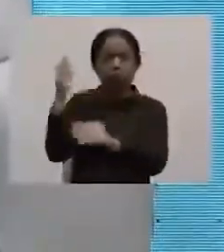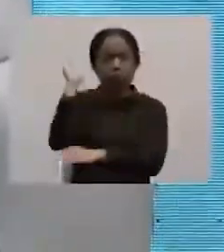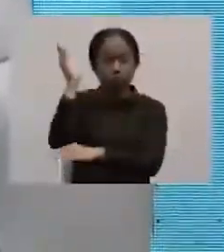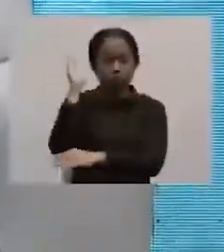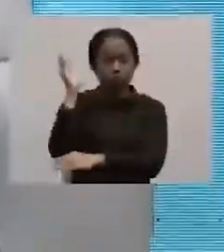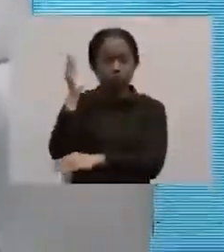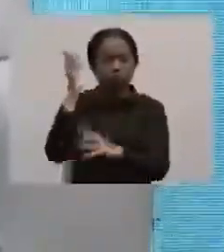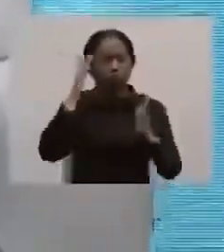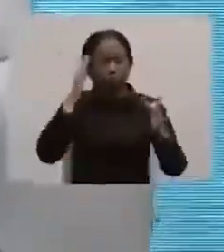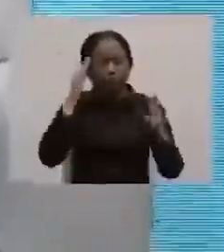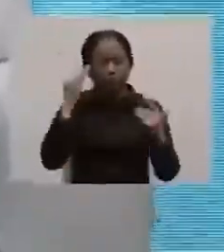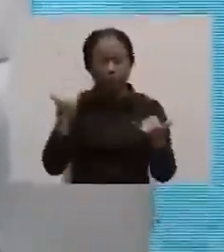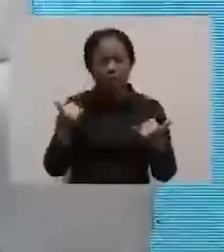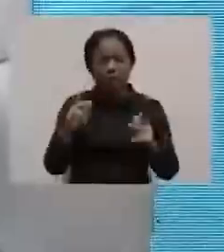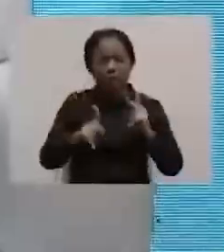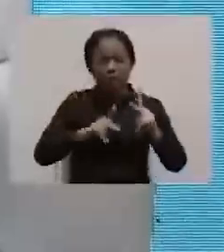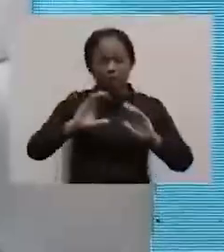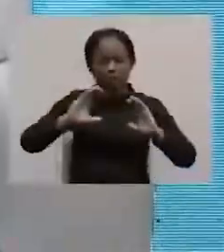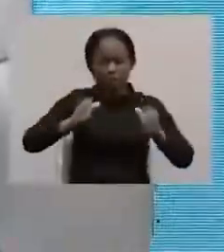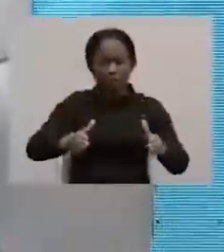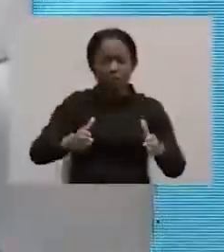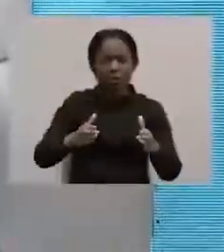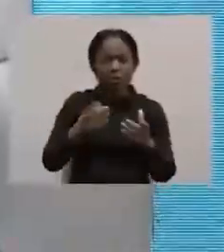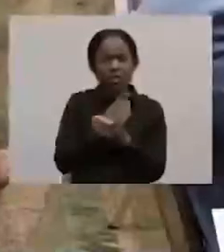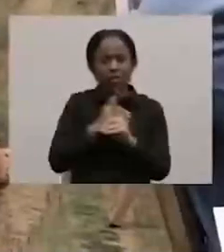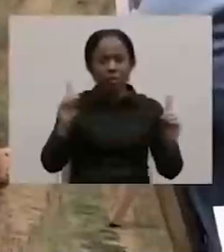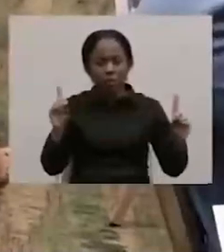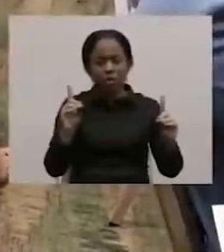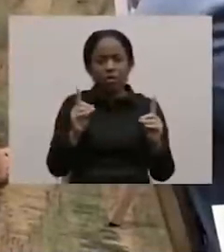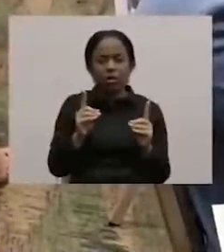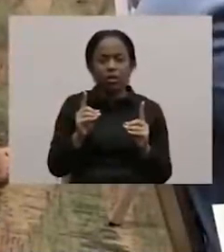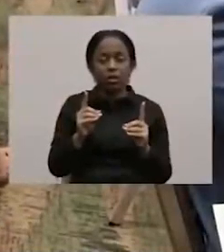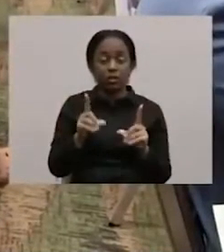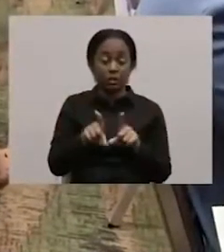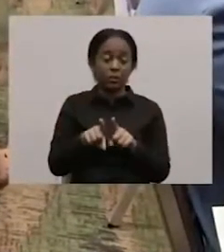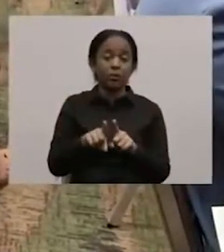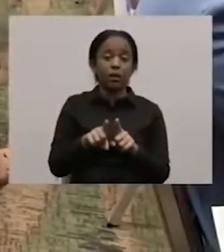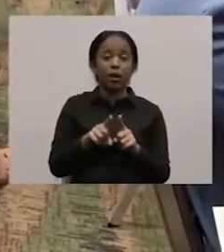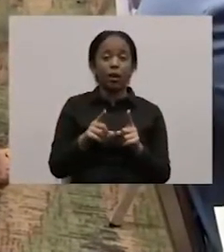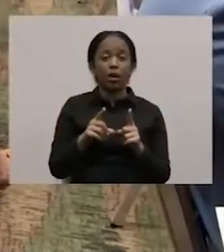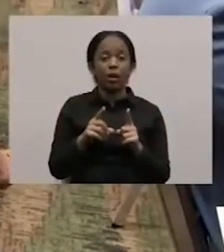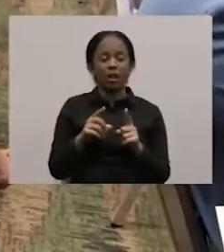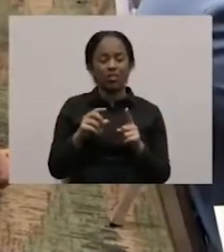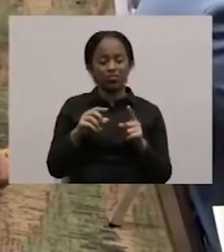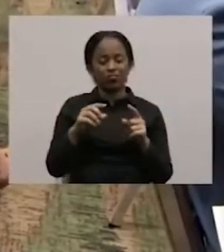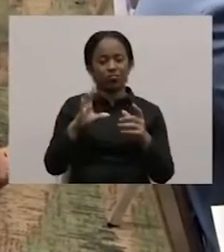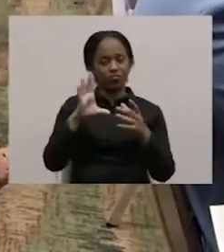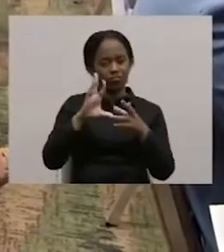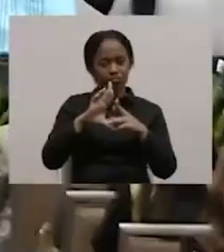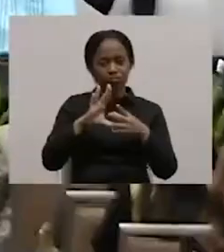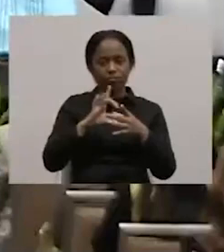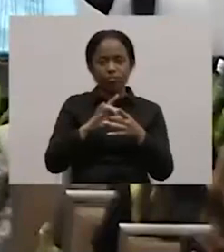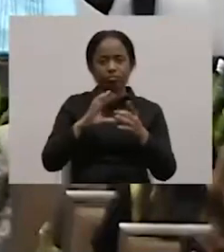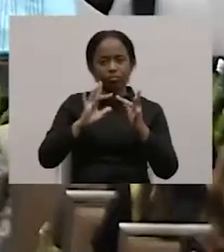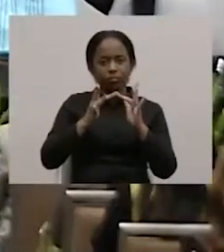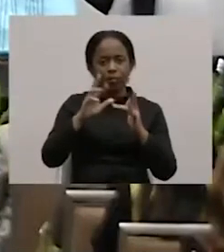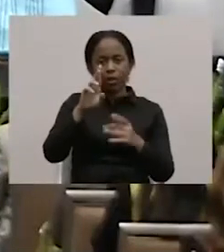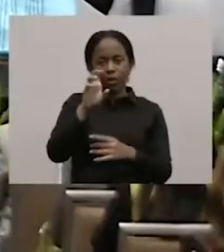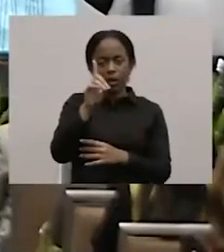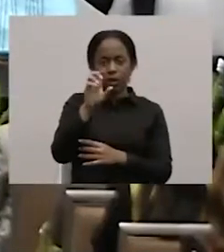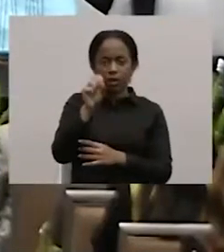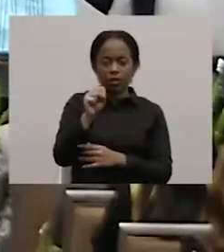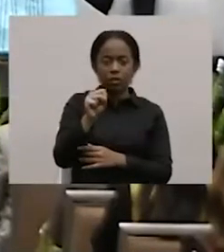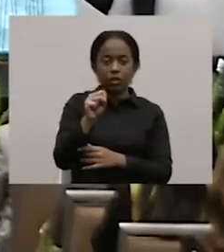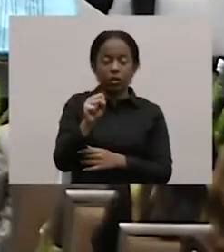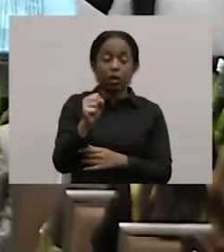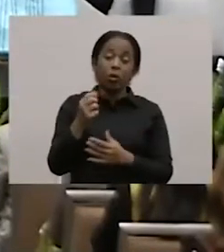las preocupaciones actuales dentro de ese contexto democrático y sobre todo de prevalencia de redes sociales, que podría aparentar